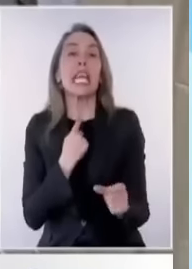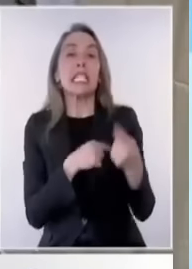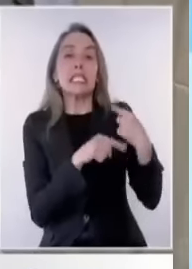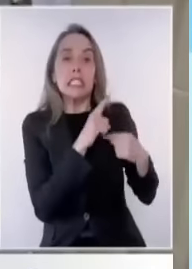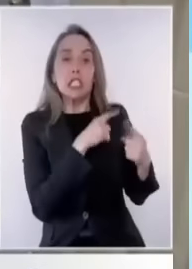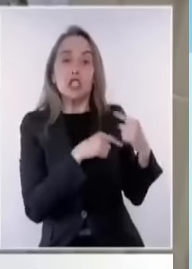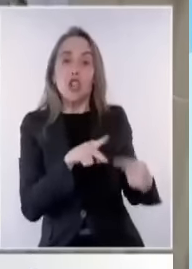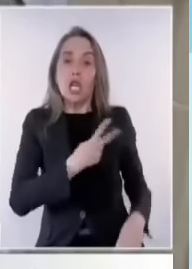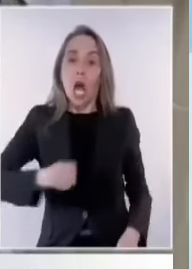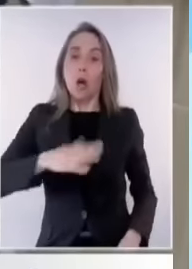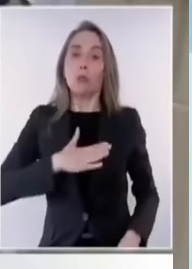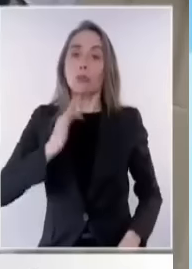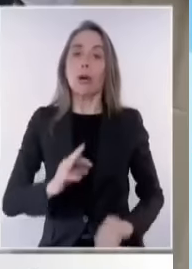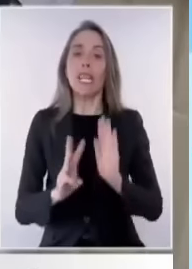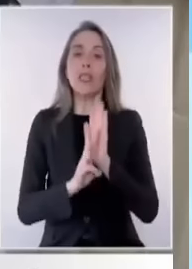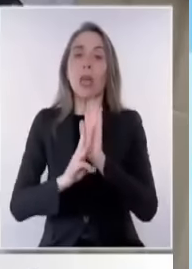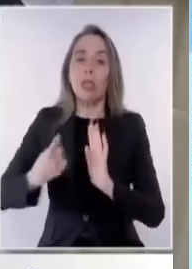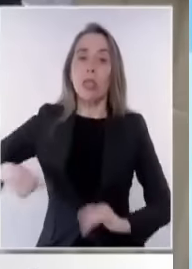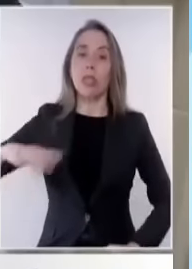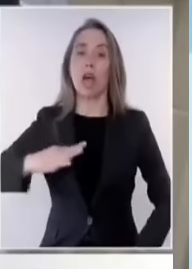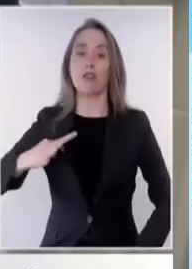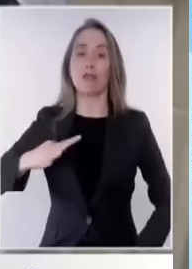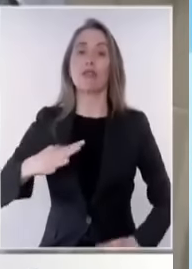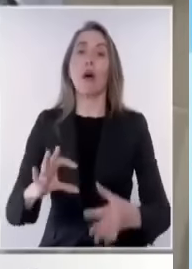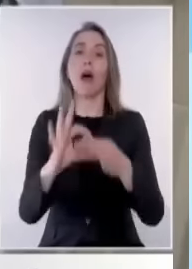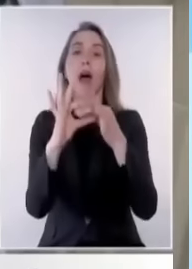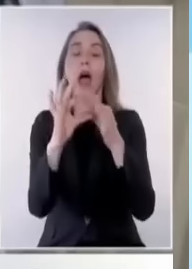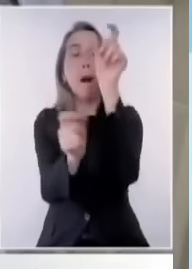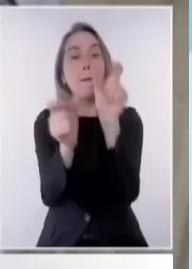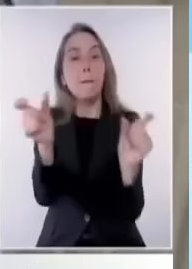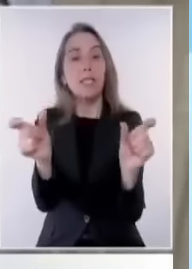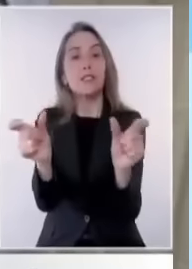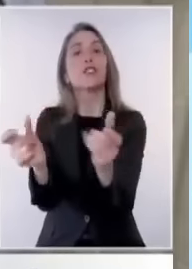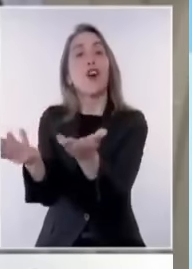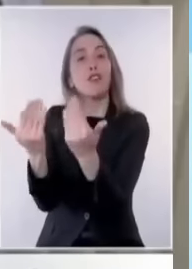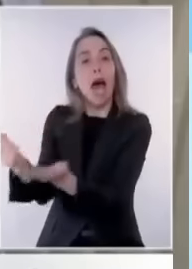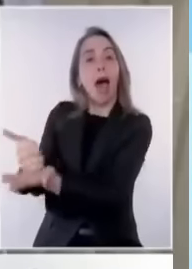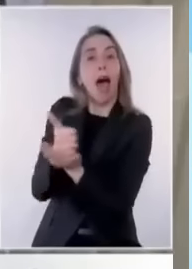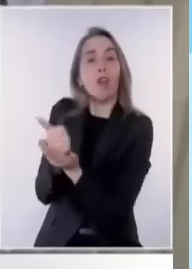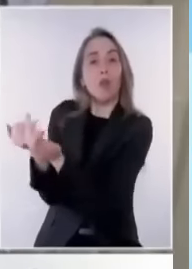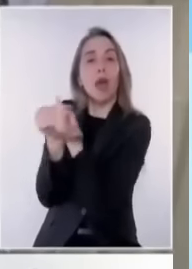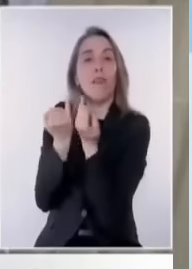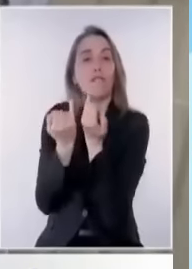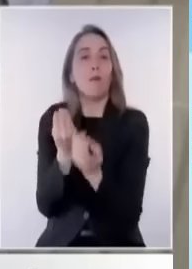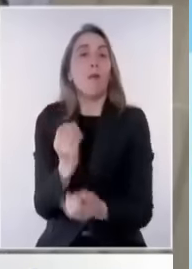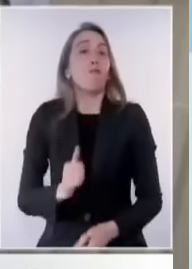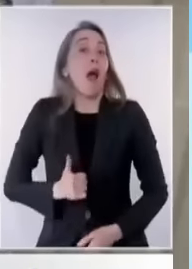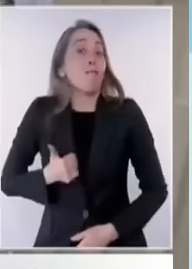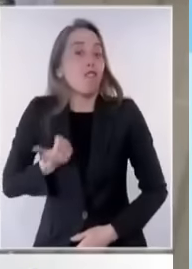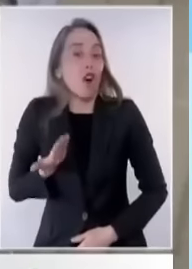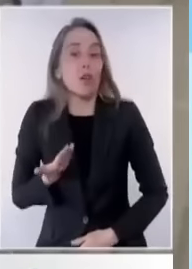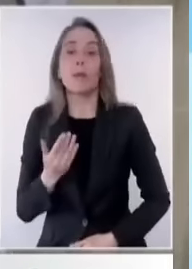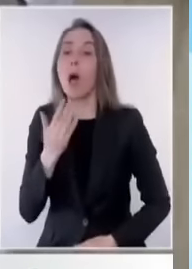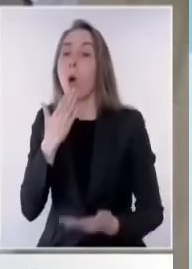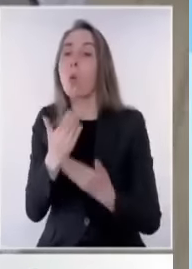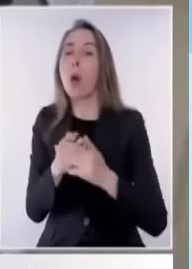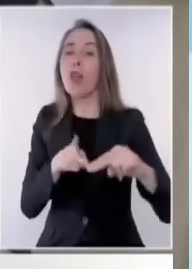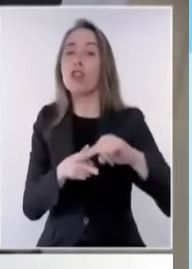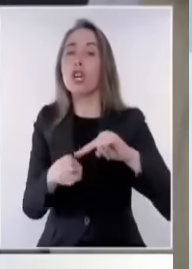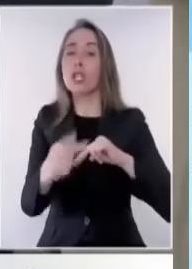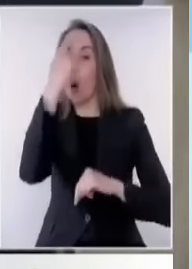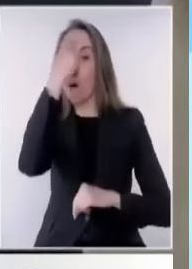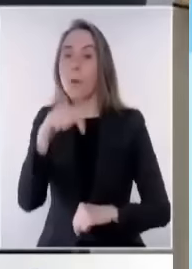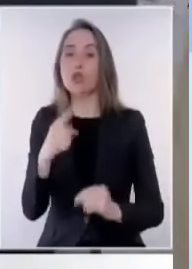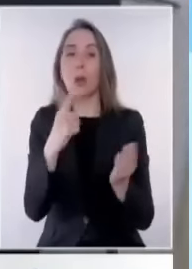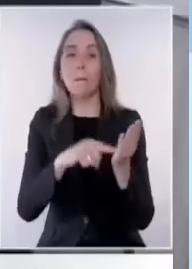la historia, sobre nuestra identidad como nación. Y eso se agradece, la gente, digamos, que colabora de buena voluntad. ¿Cuándo se inauguró este